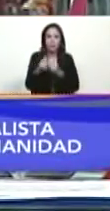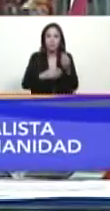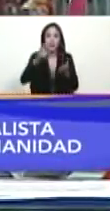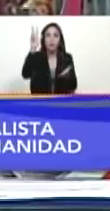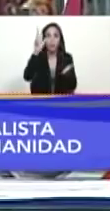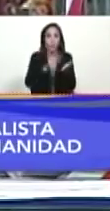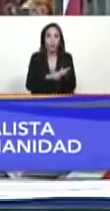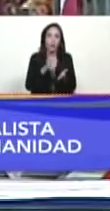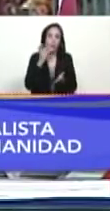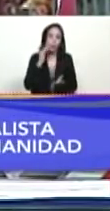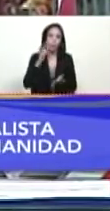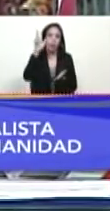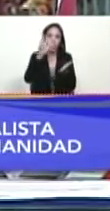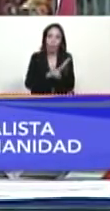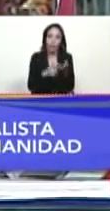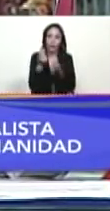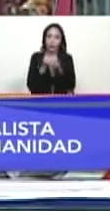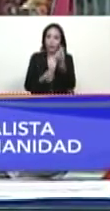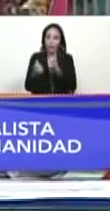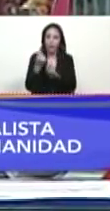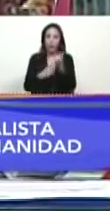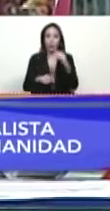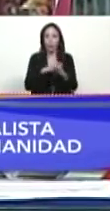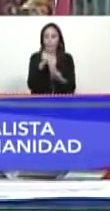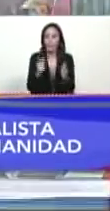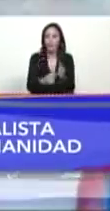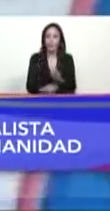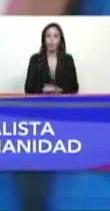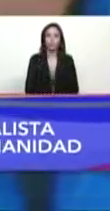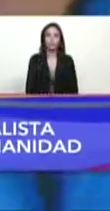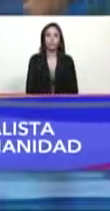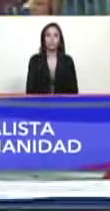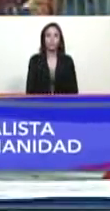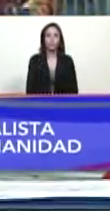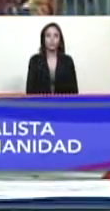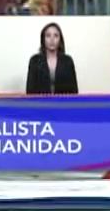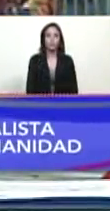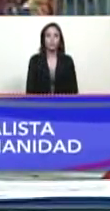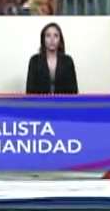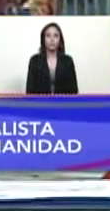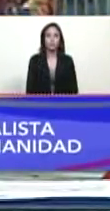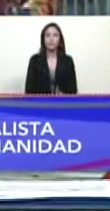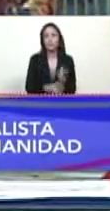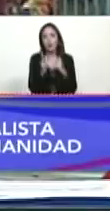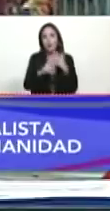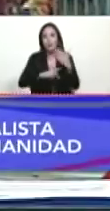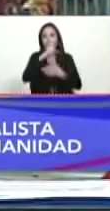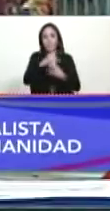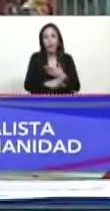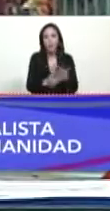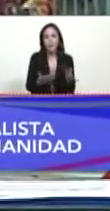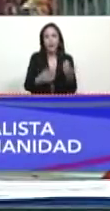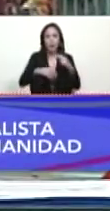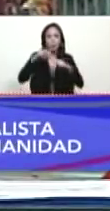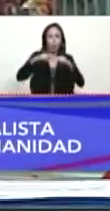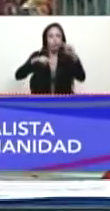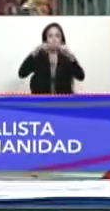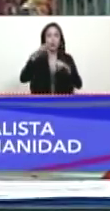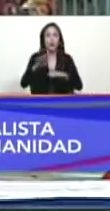aprobar los recursos y el plan para la construcción